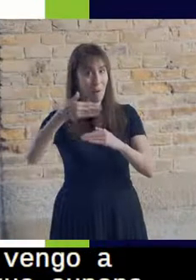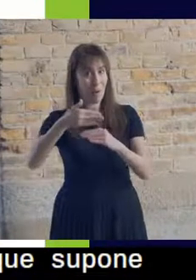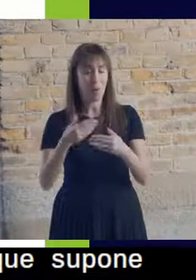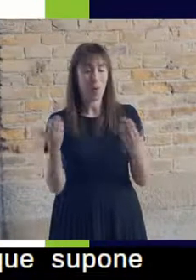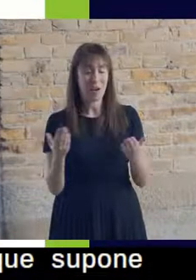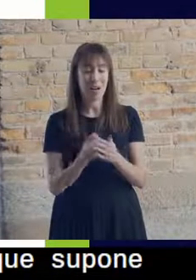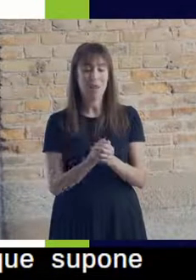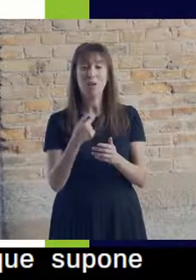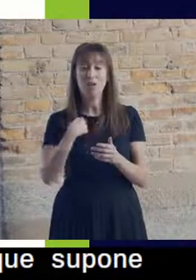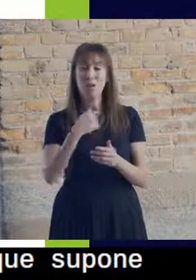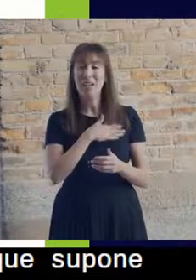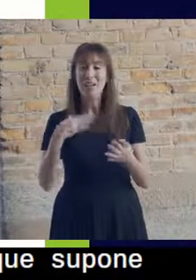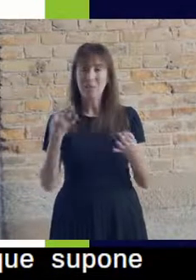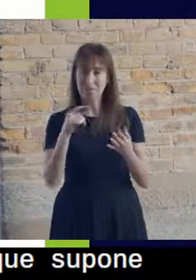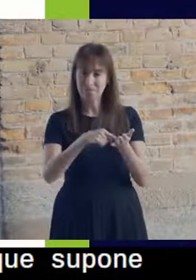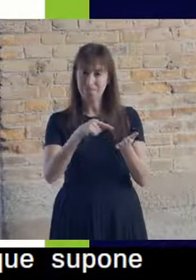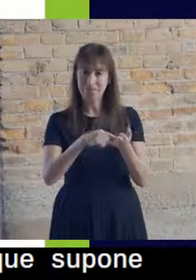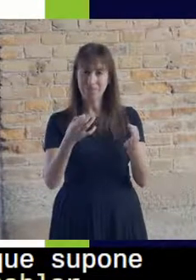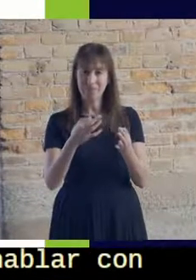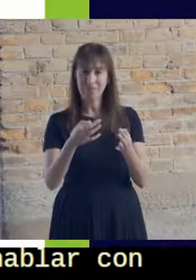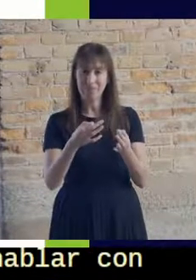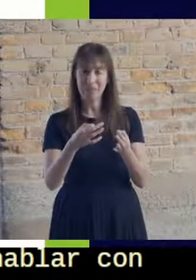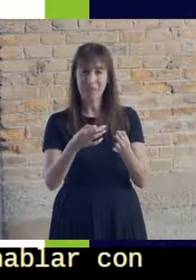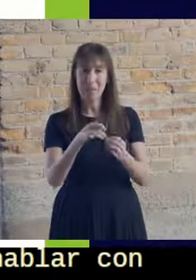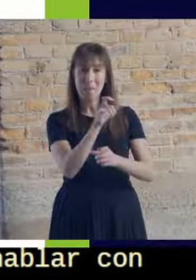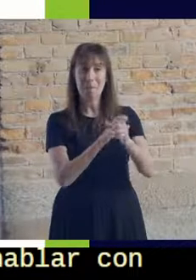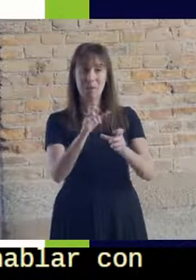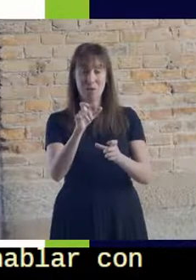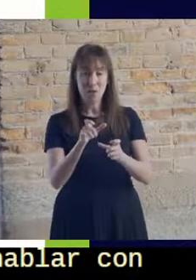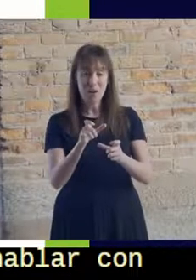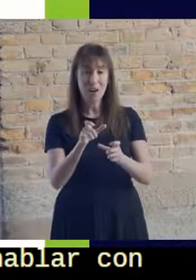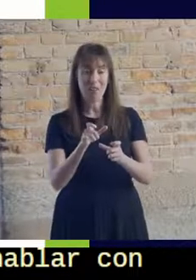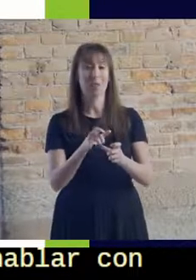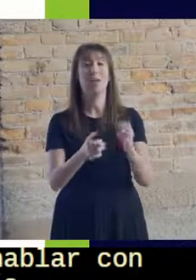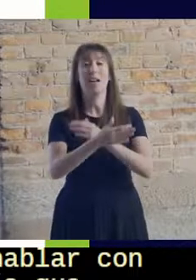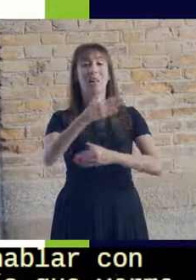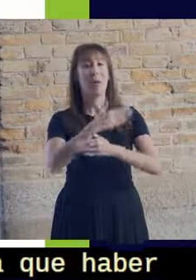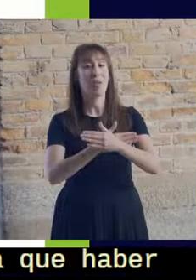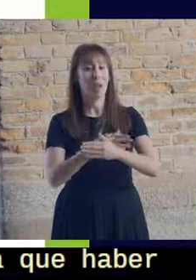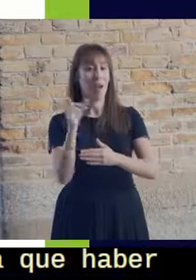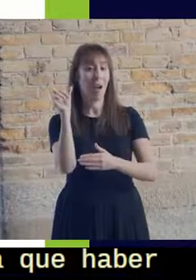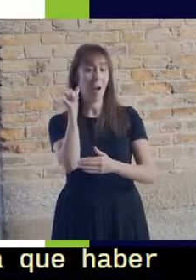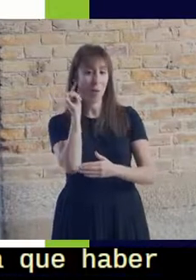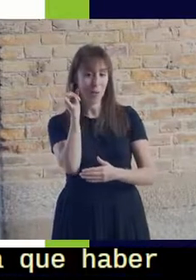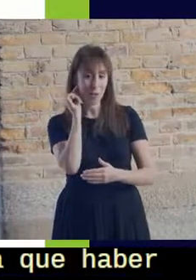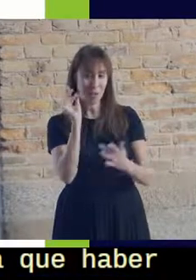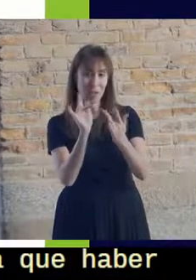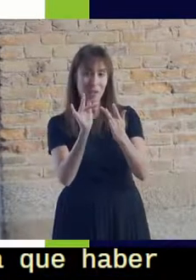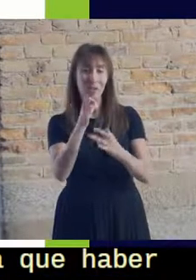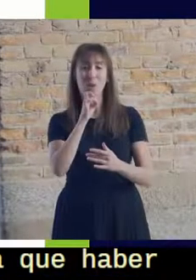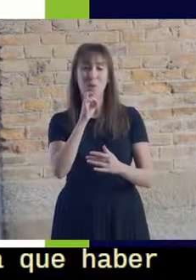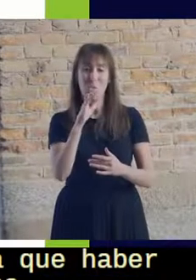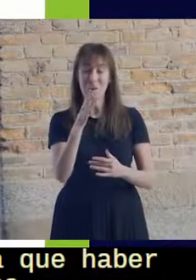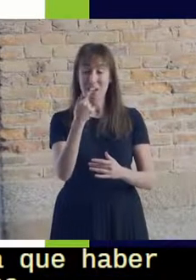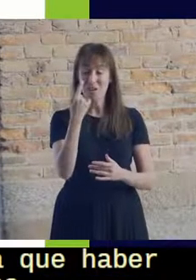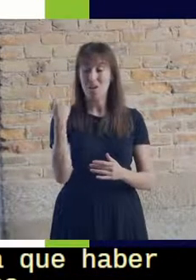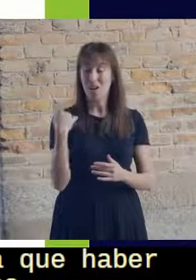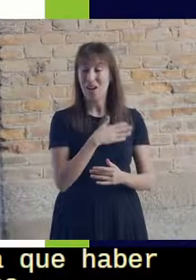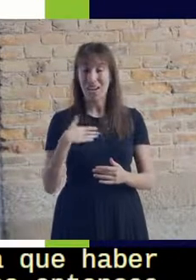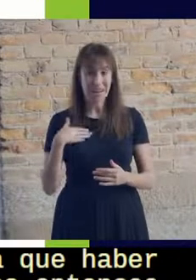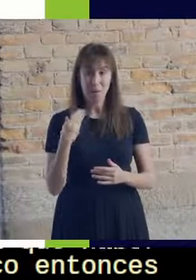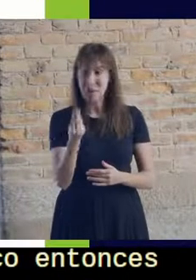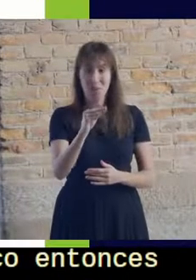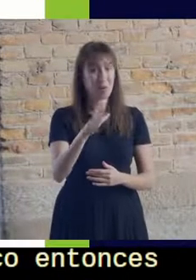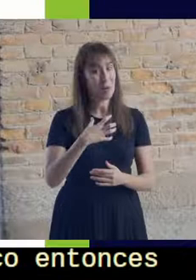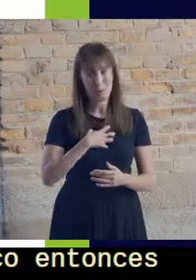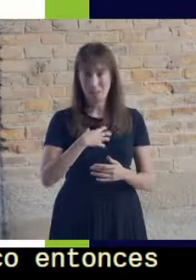de nada Y sí quería hacer hincapié en Cómo hablar con una persona con discapacidad auditiva esto lo tenía que haber metido el año pasado pero nunca cabe demás tampoco entonces una